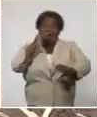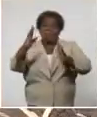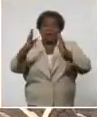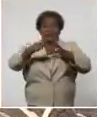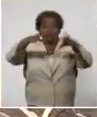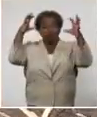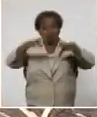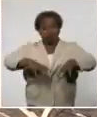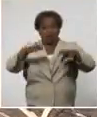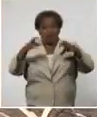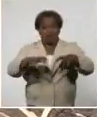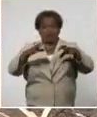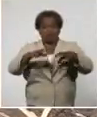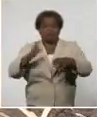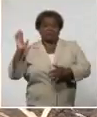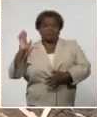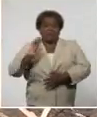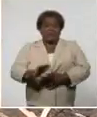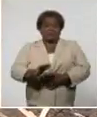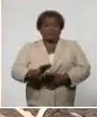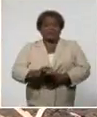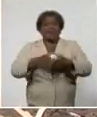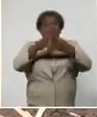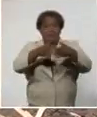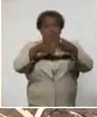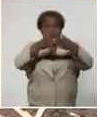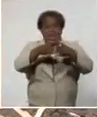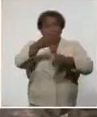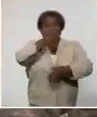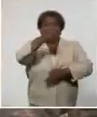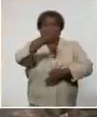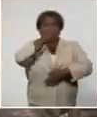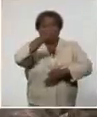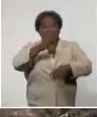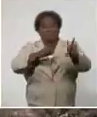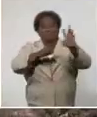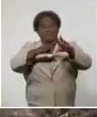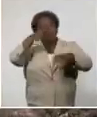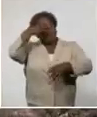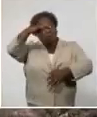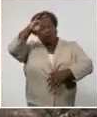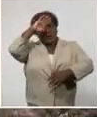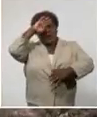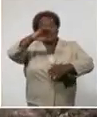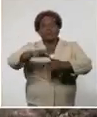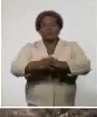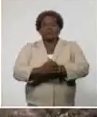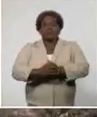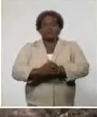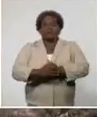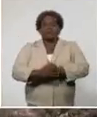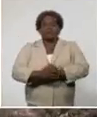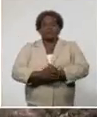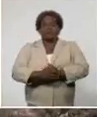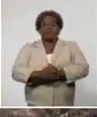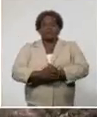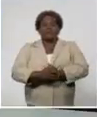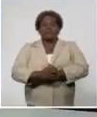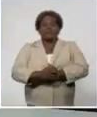lluvia que se avecinan desde granma lizeth márquez sistema informativo de la televisión cubana